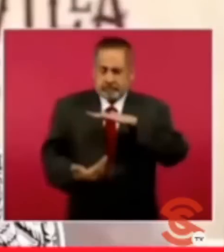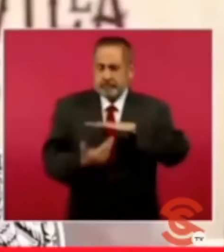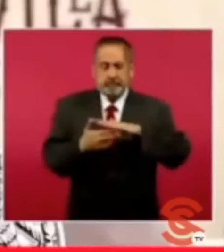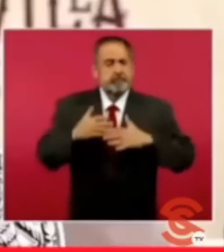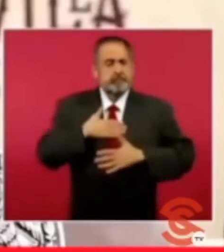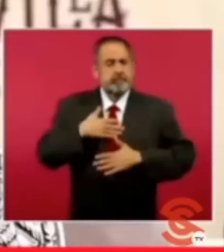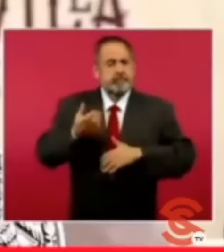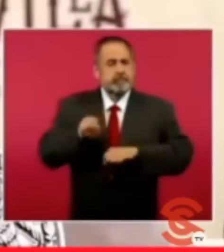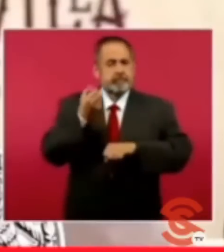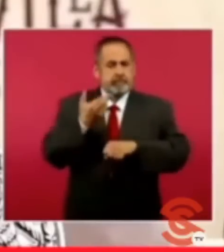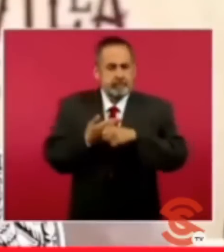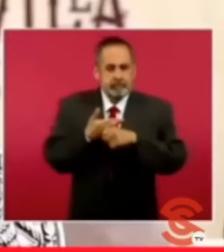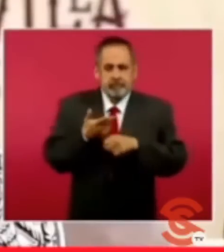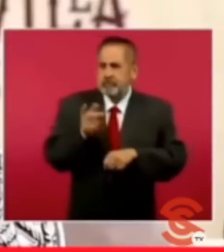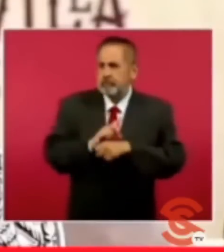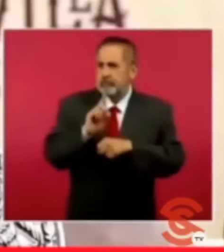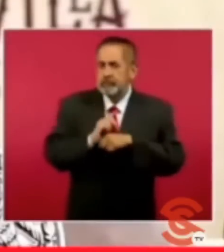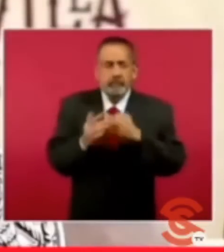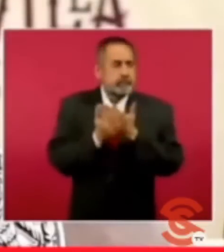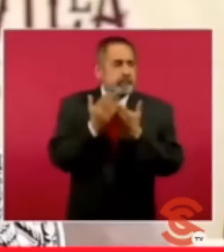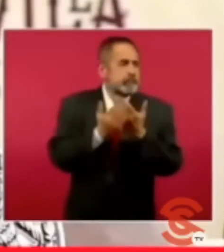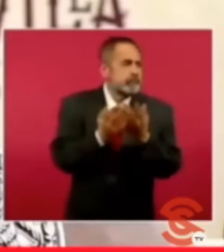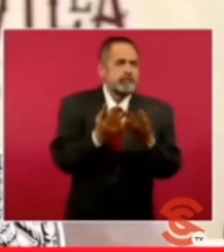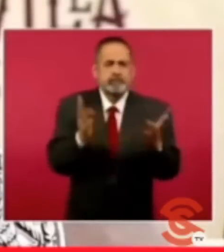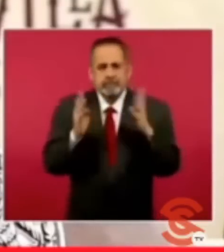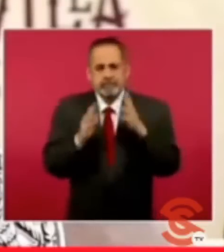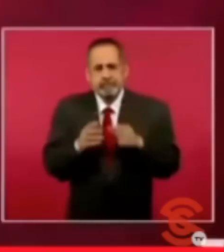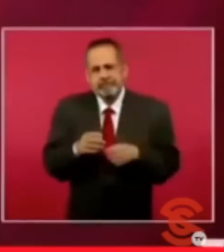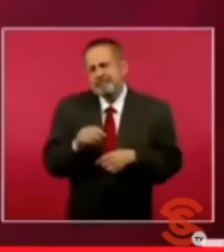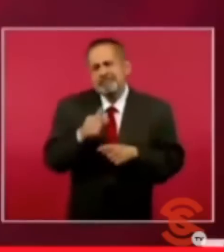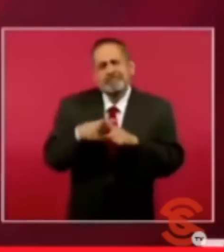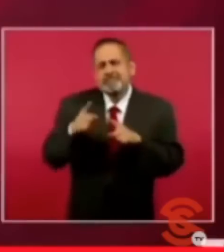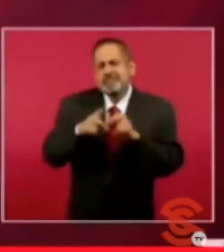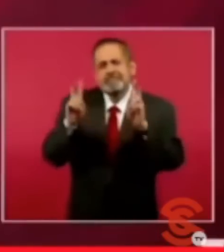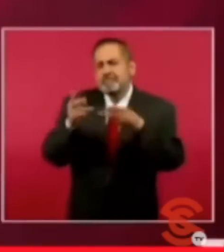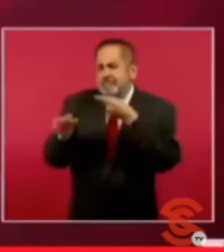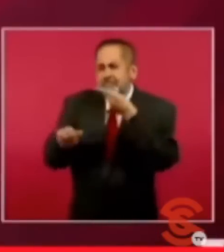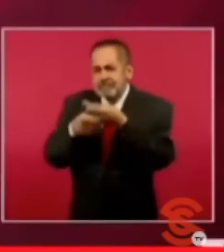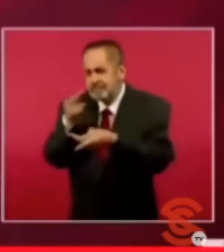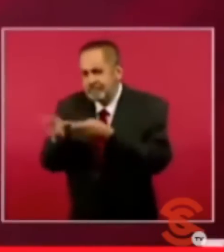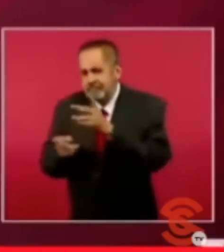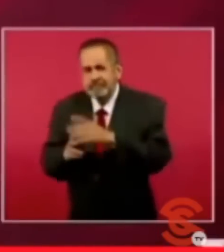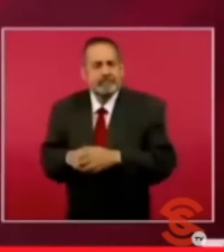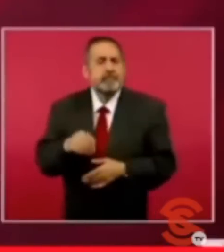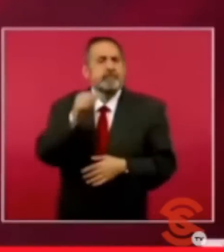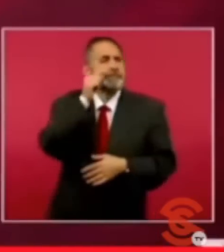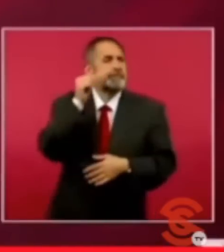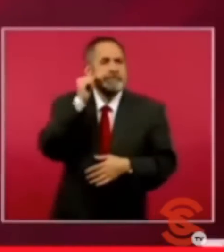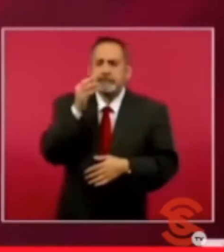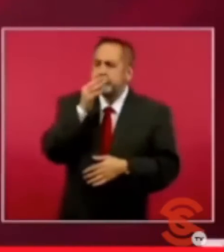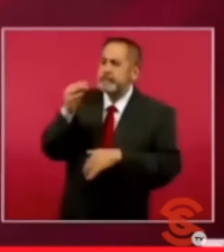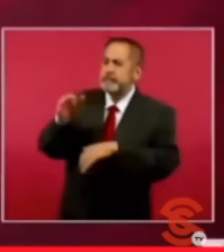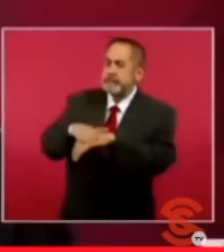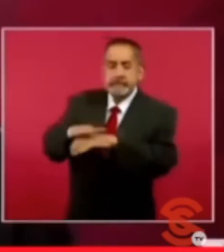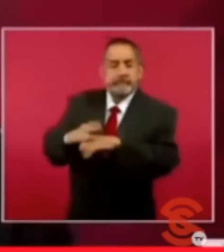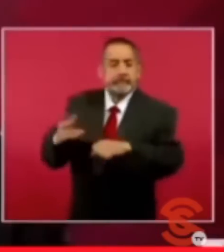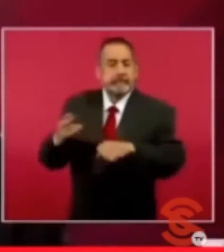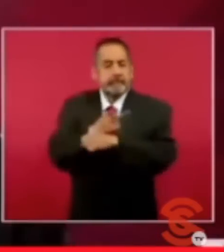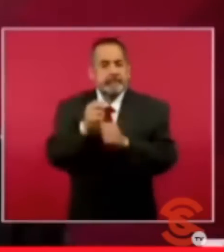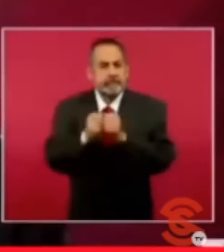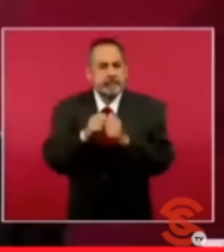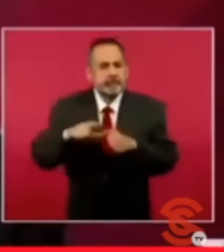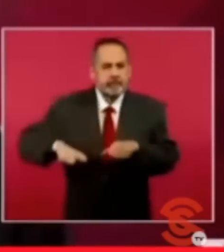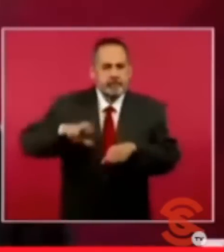de seguridad todas las mañanas, y hablamos de otros temas. Le informé ayer de la reunión que habíamos tenido con